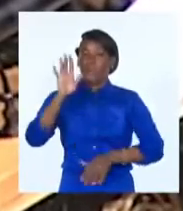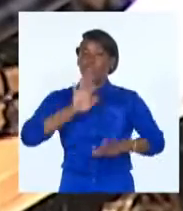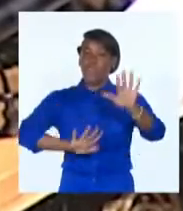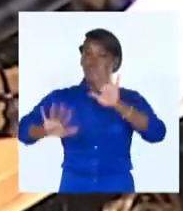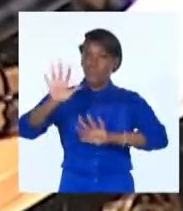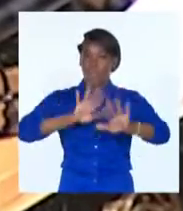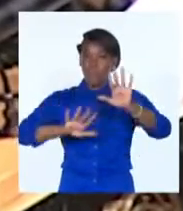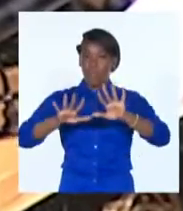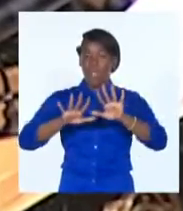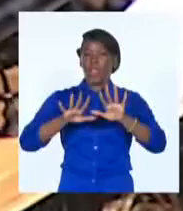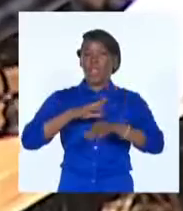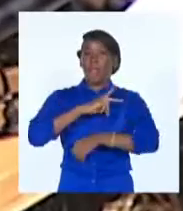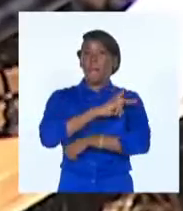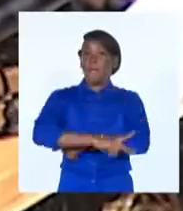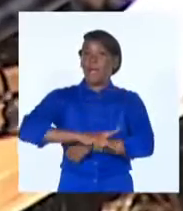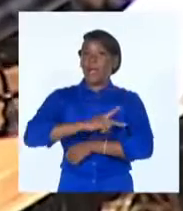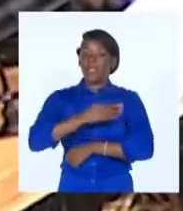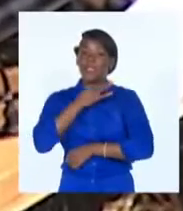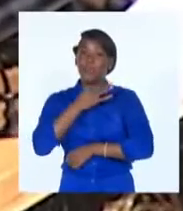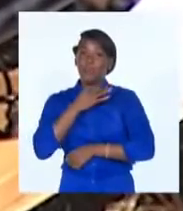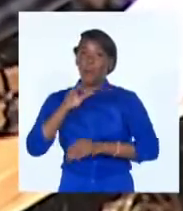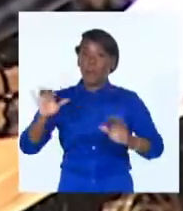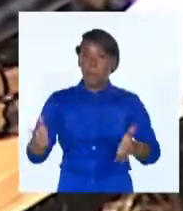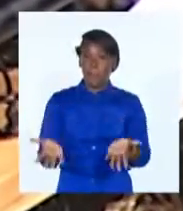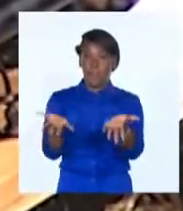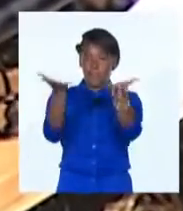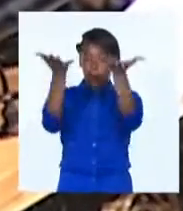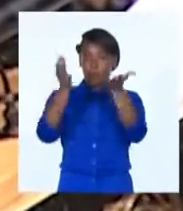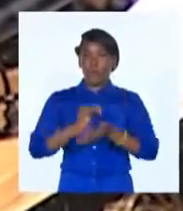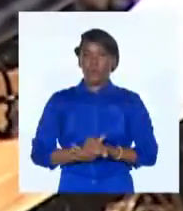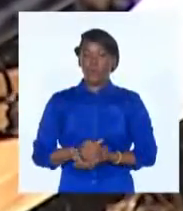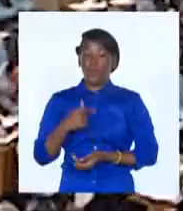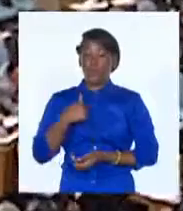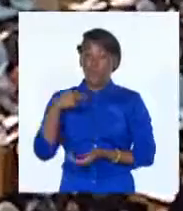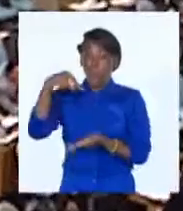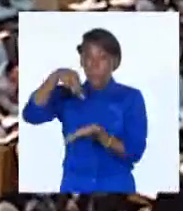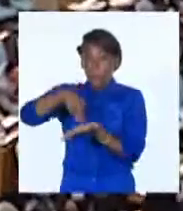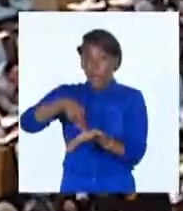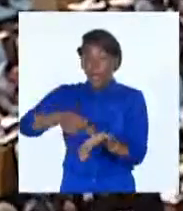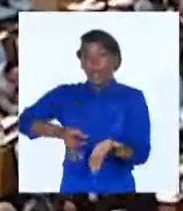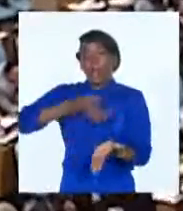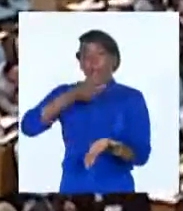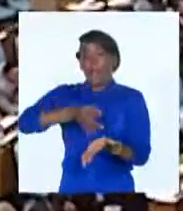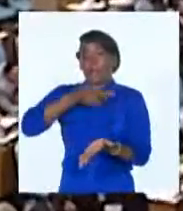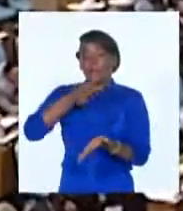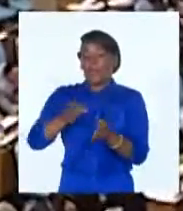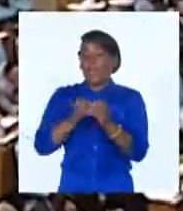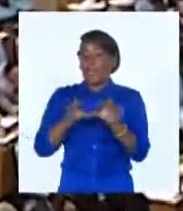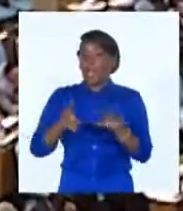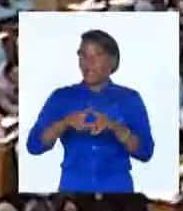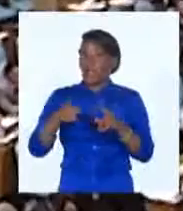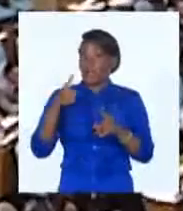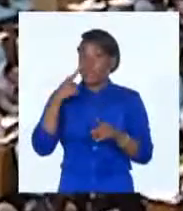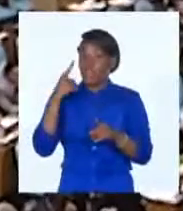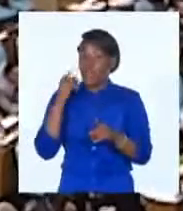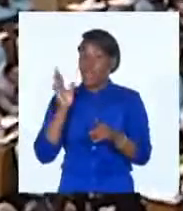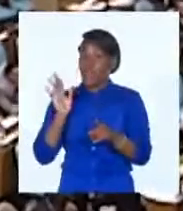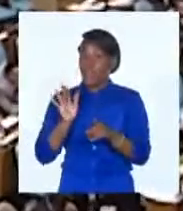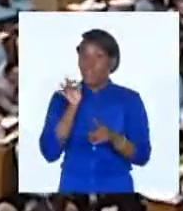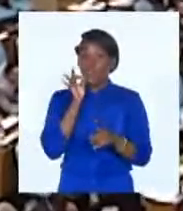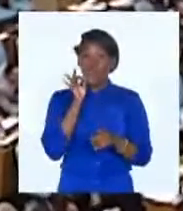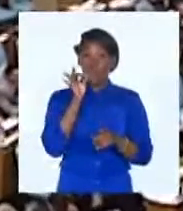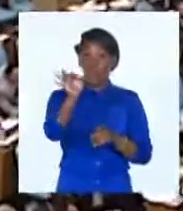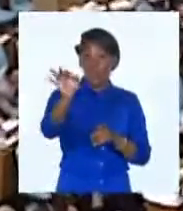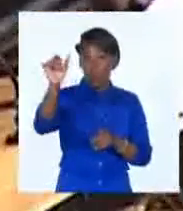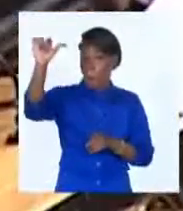debe hacerlo con premura antes de que sea demasiado tarde.